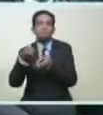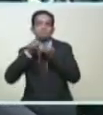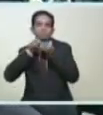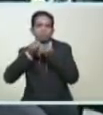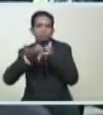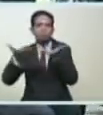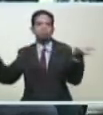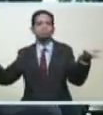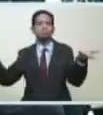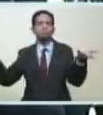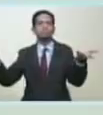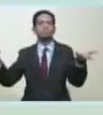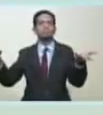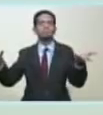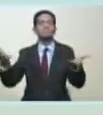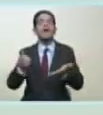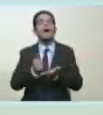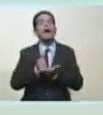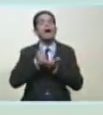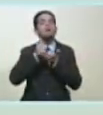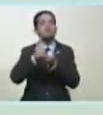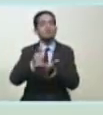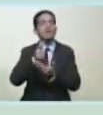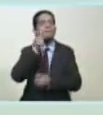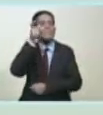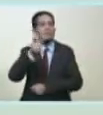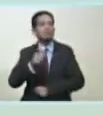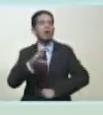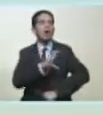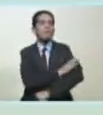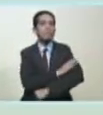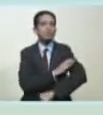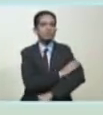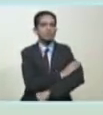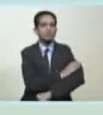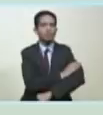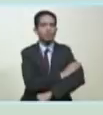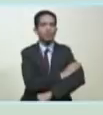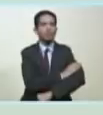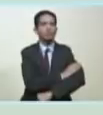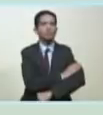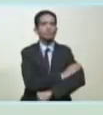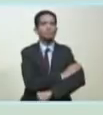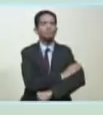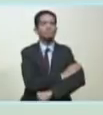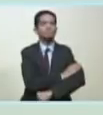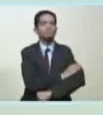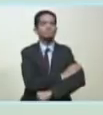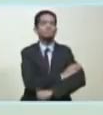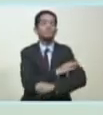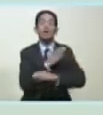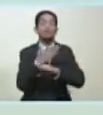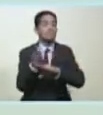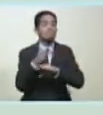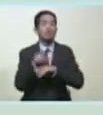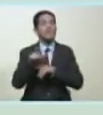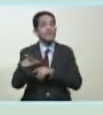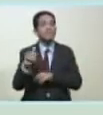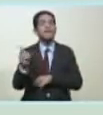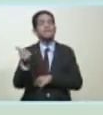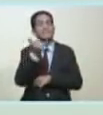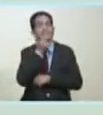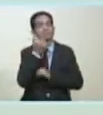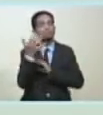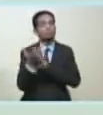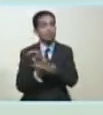beneficios para sectores de la oposición que hayan incurrido en errores y problemas que puedan